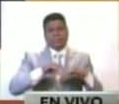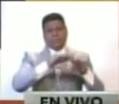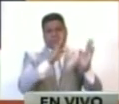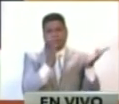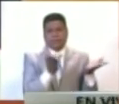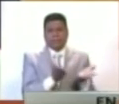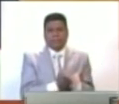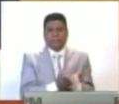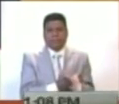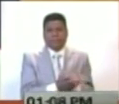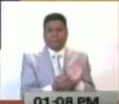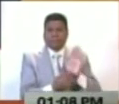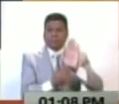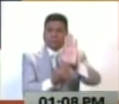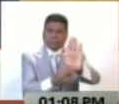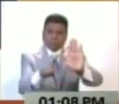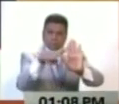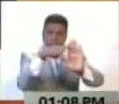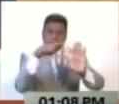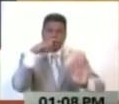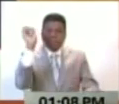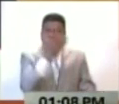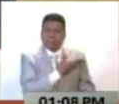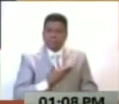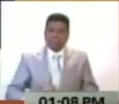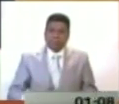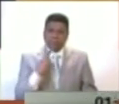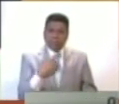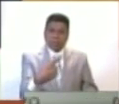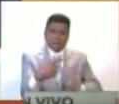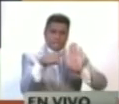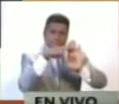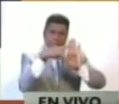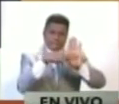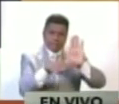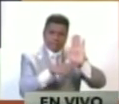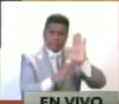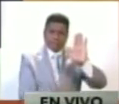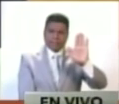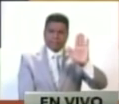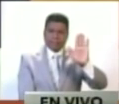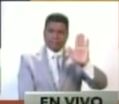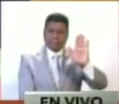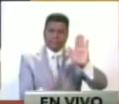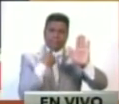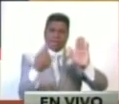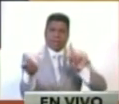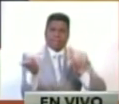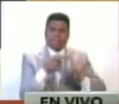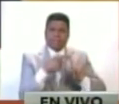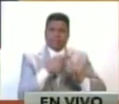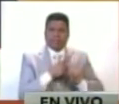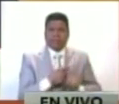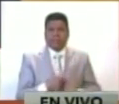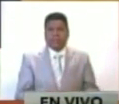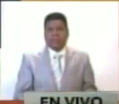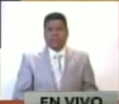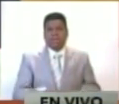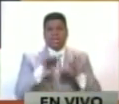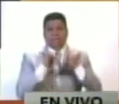presentó allí propuestas para nuestro movimiento. Entre ellas destacan la creación de la